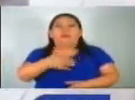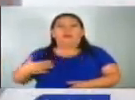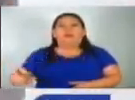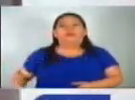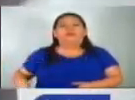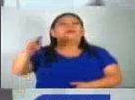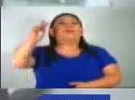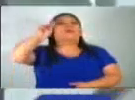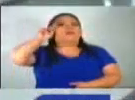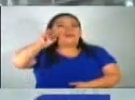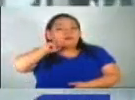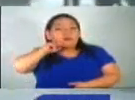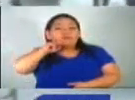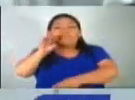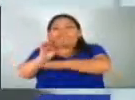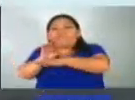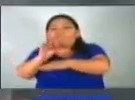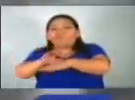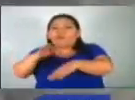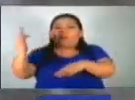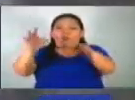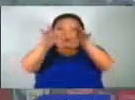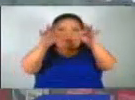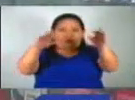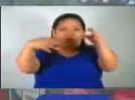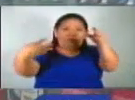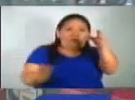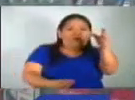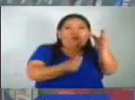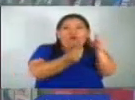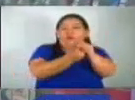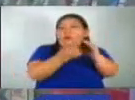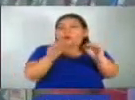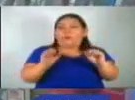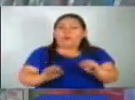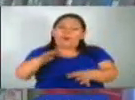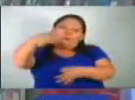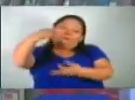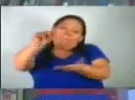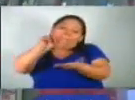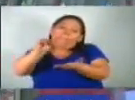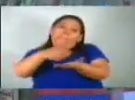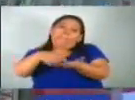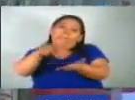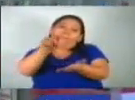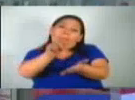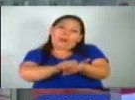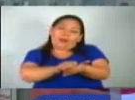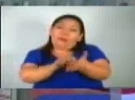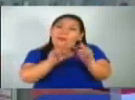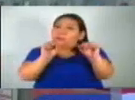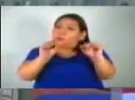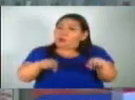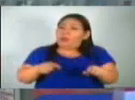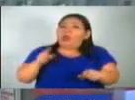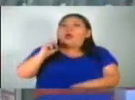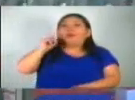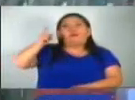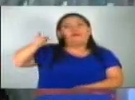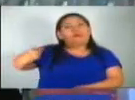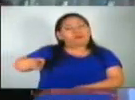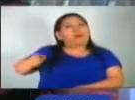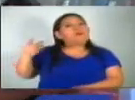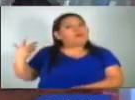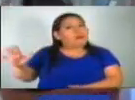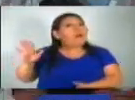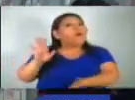República, Nayib Bukele, sugirió agregar que en ningún caso la autorización de uso de información personal podrá ser condición para la